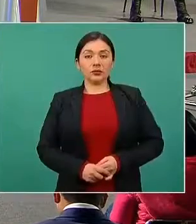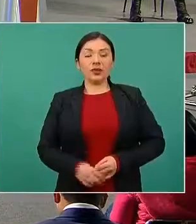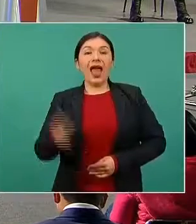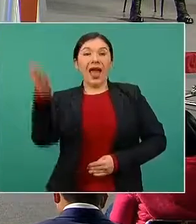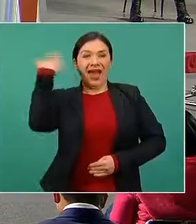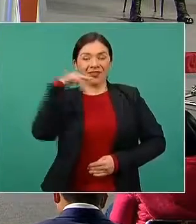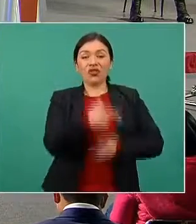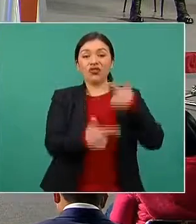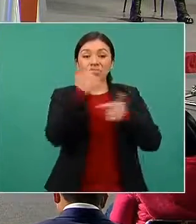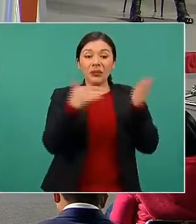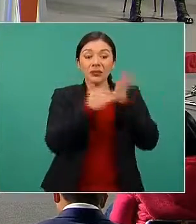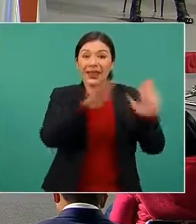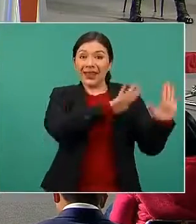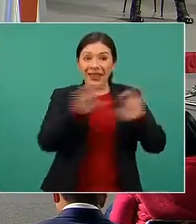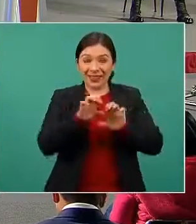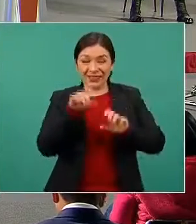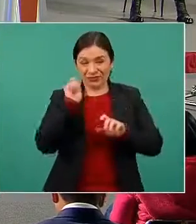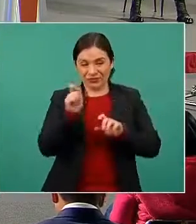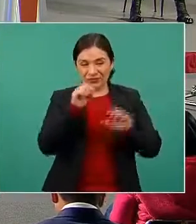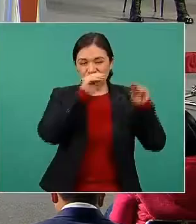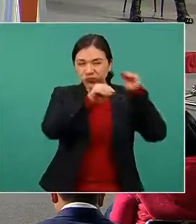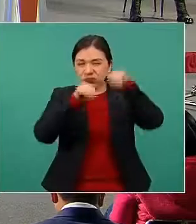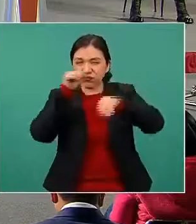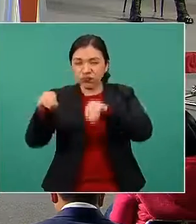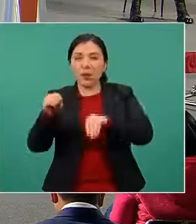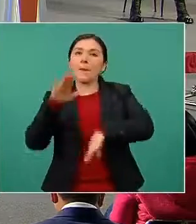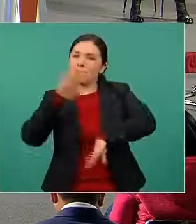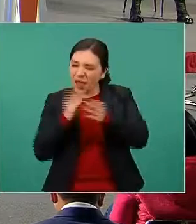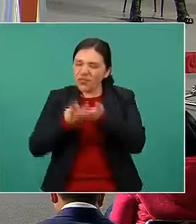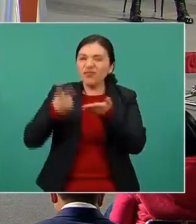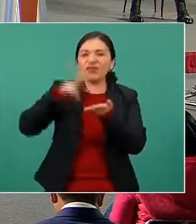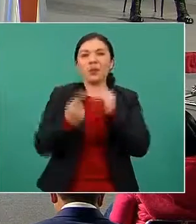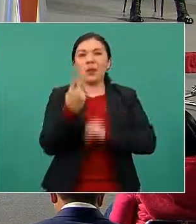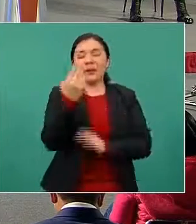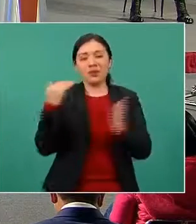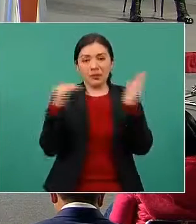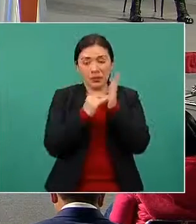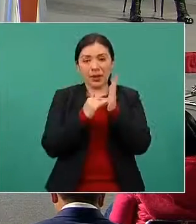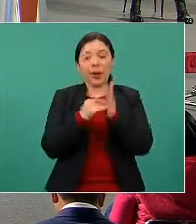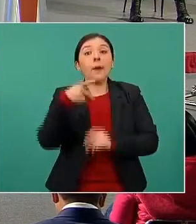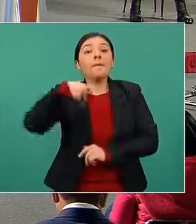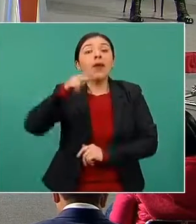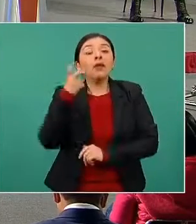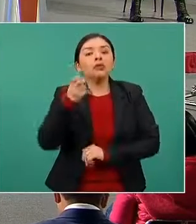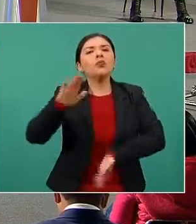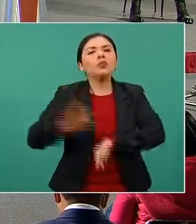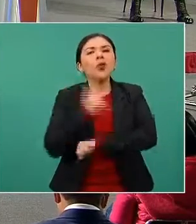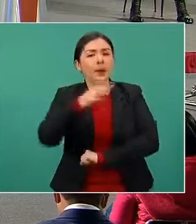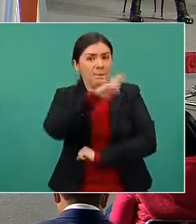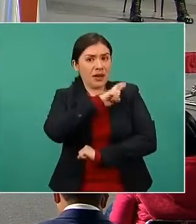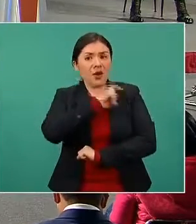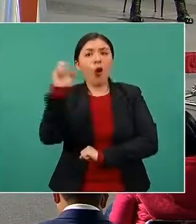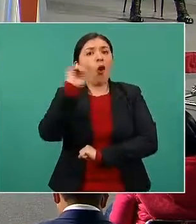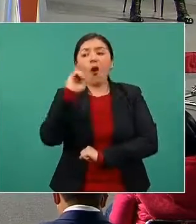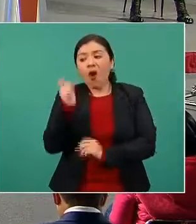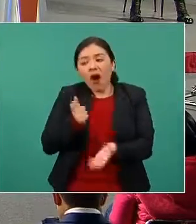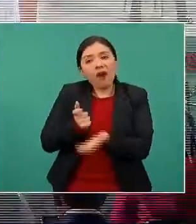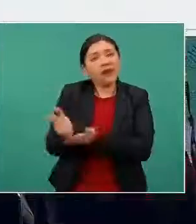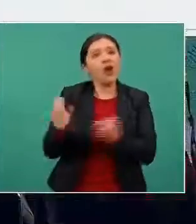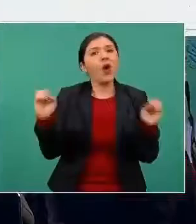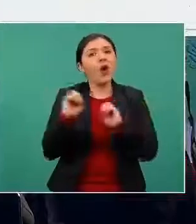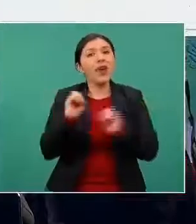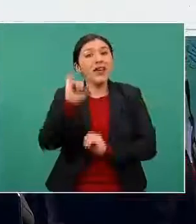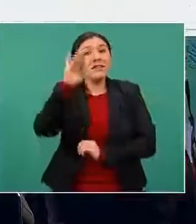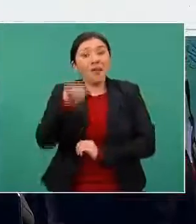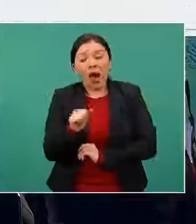porque había una regulación asimétrica aplicada a Pemex que nos impidió competir en igualdad de